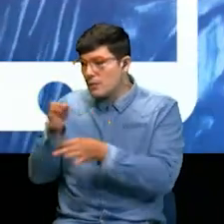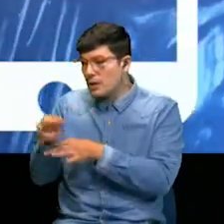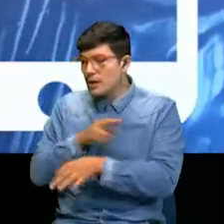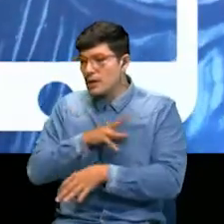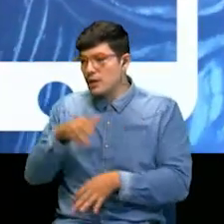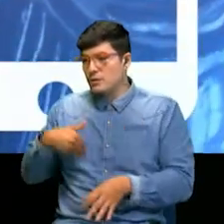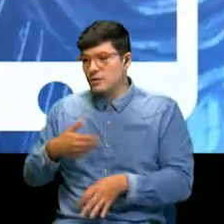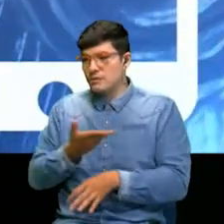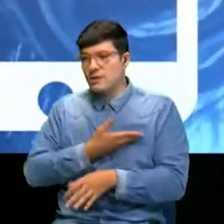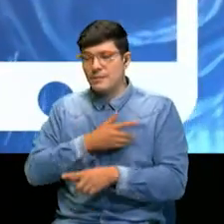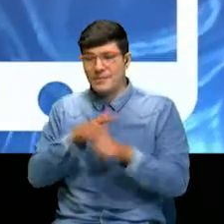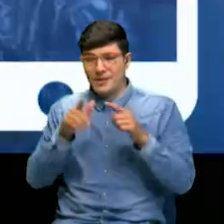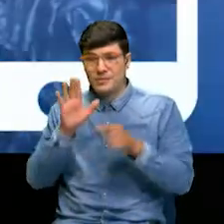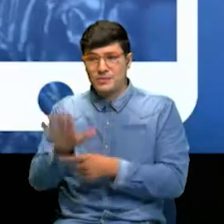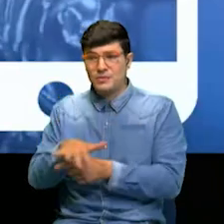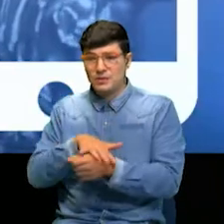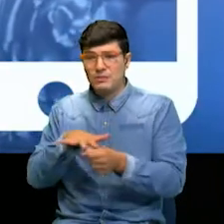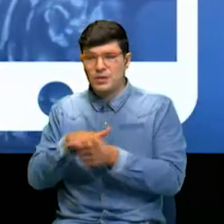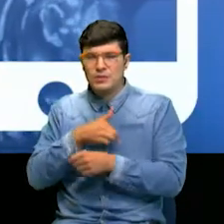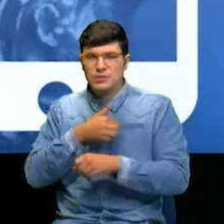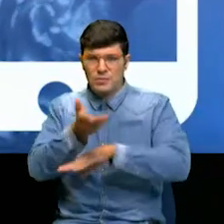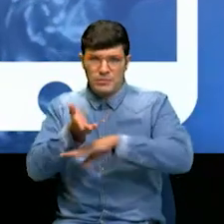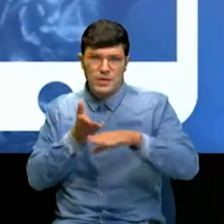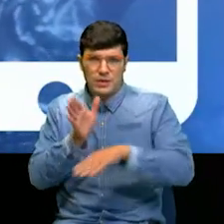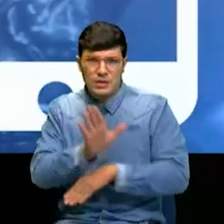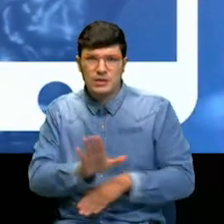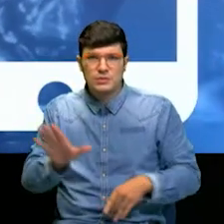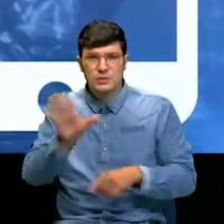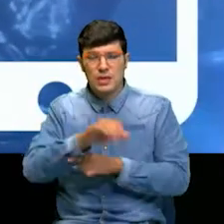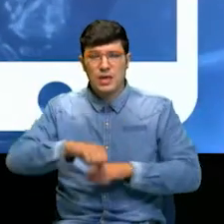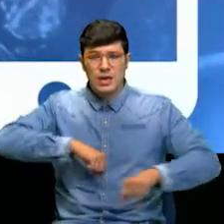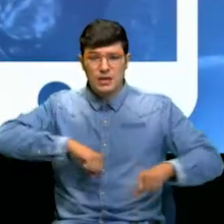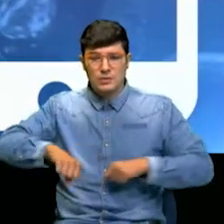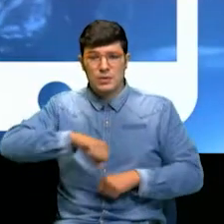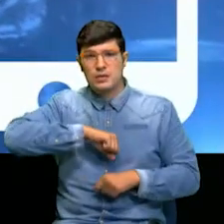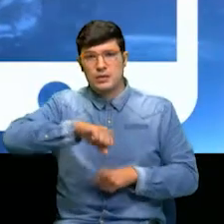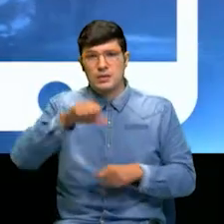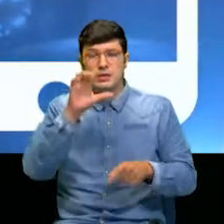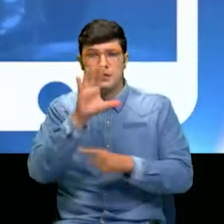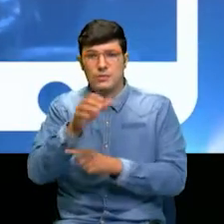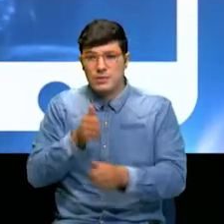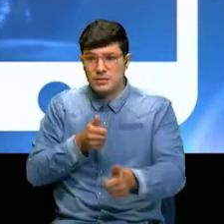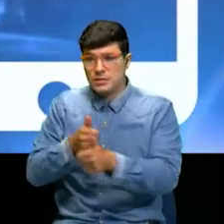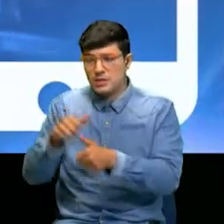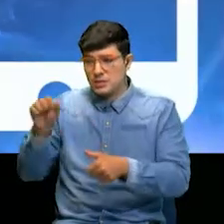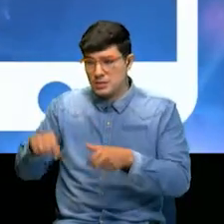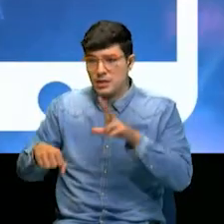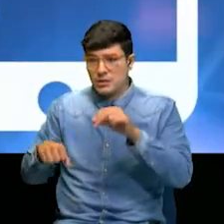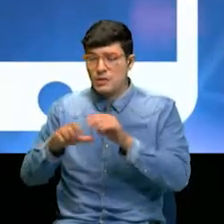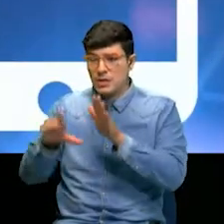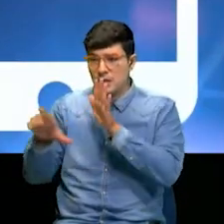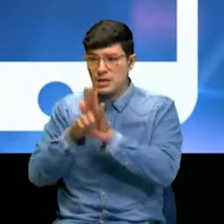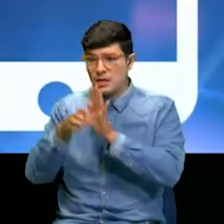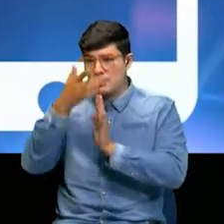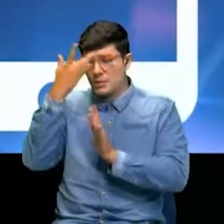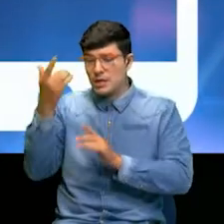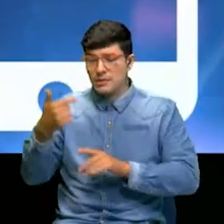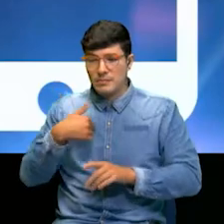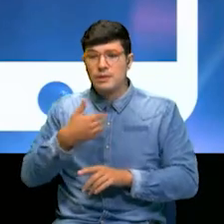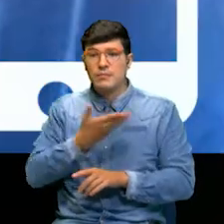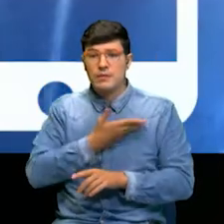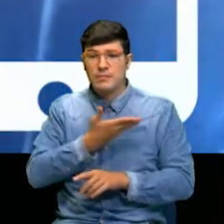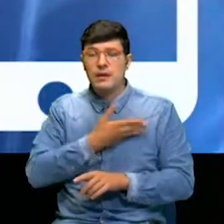mamá. Ante esta situación, pido a ustedes, señores, actúen derecho, que me asesoren si esto es legal, teniendo en cuenta que mi madre